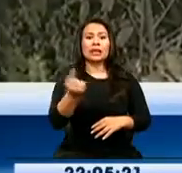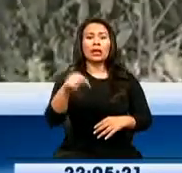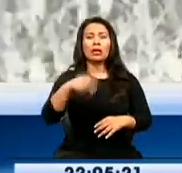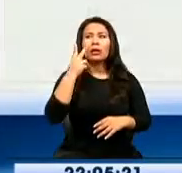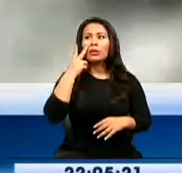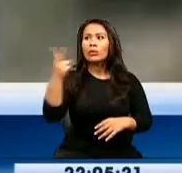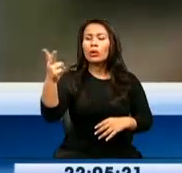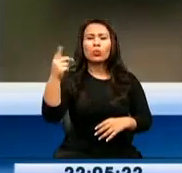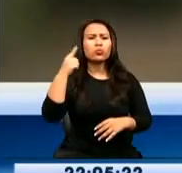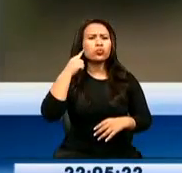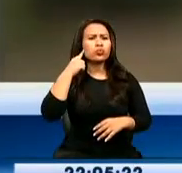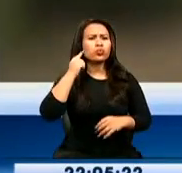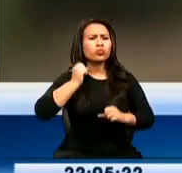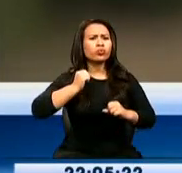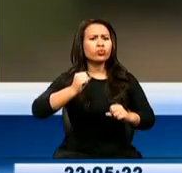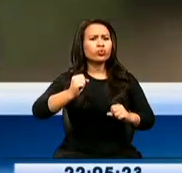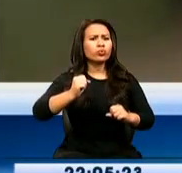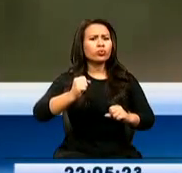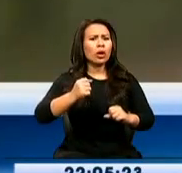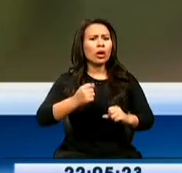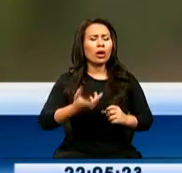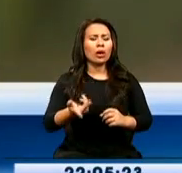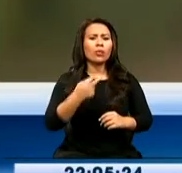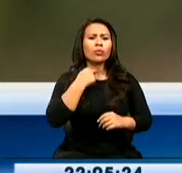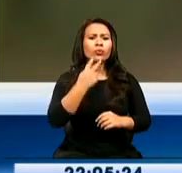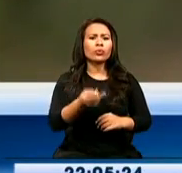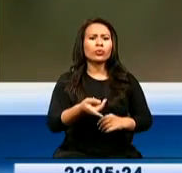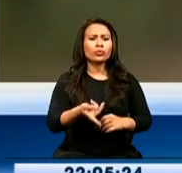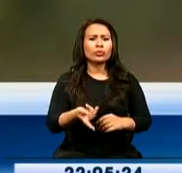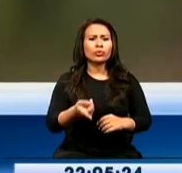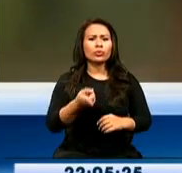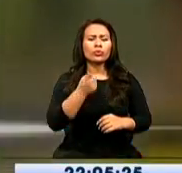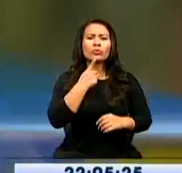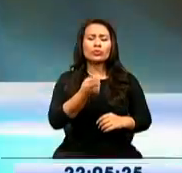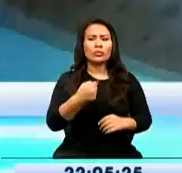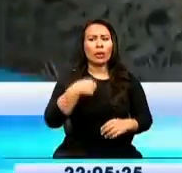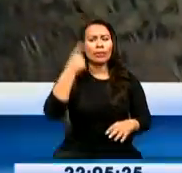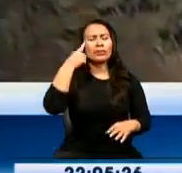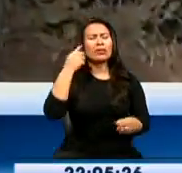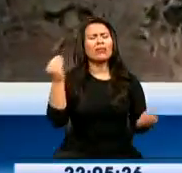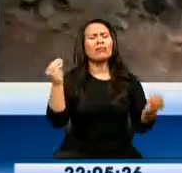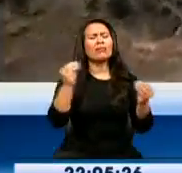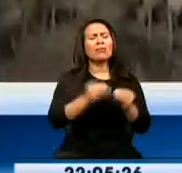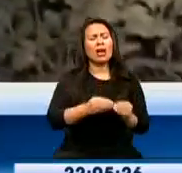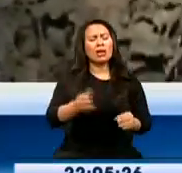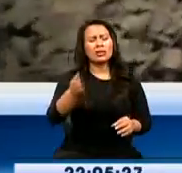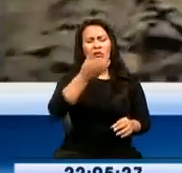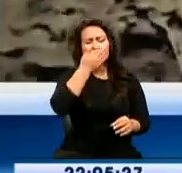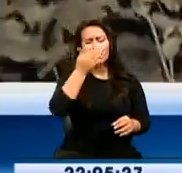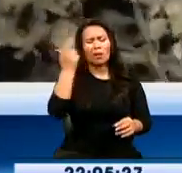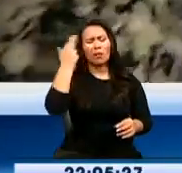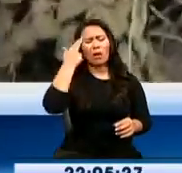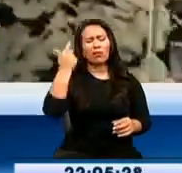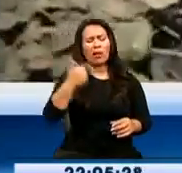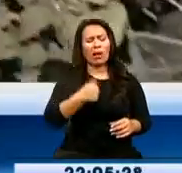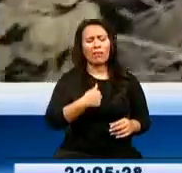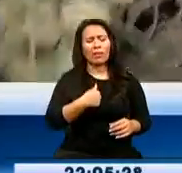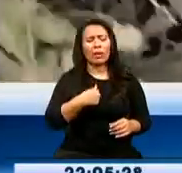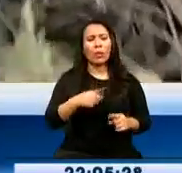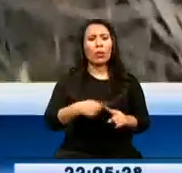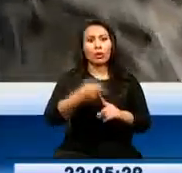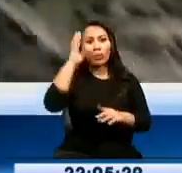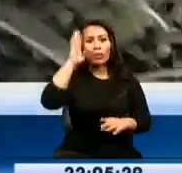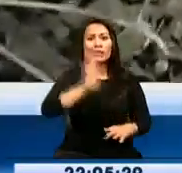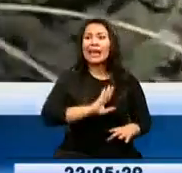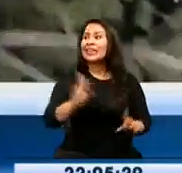luz. Yo pensé que eran los secuestradores, pero cuando escuché que la policía dijo, ¡sada, que lo